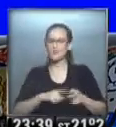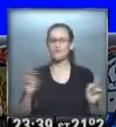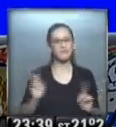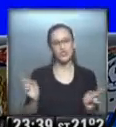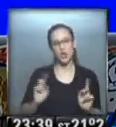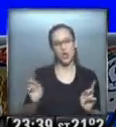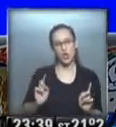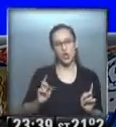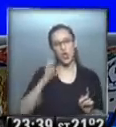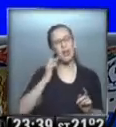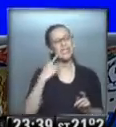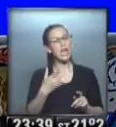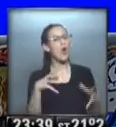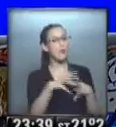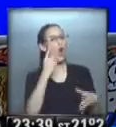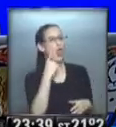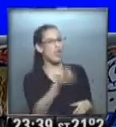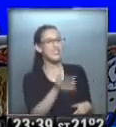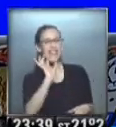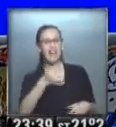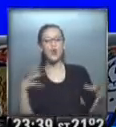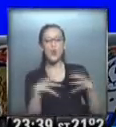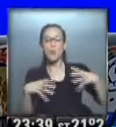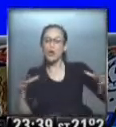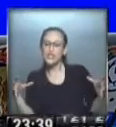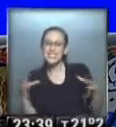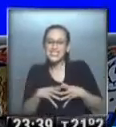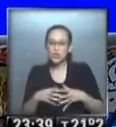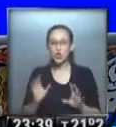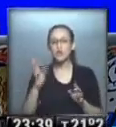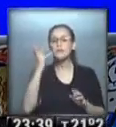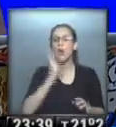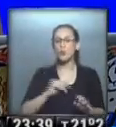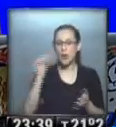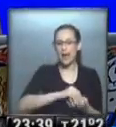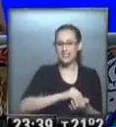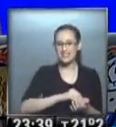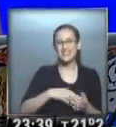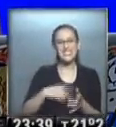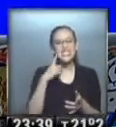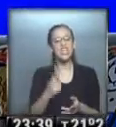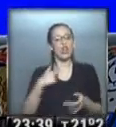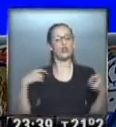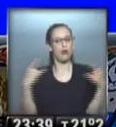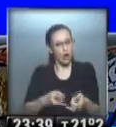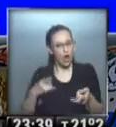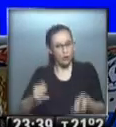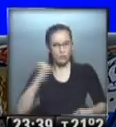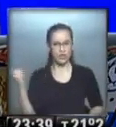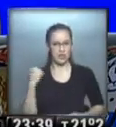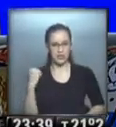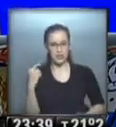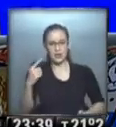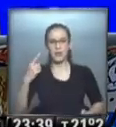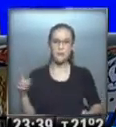el que me conoce sabe que me gustan más las bandas más chicas y los lugares más chicos, creo que se aprecia mucho mejor el rock que a mí me gusta, digamos. Pero la